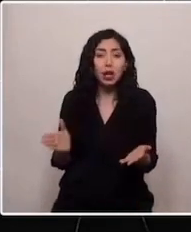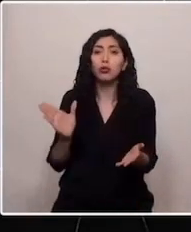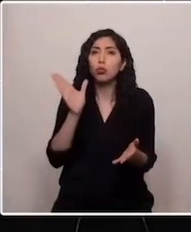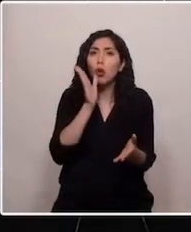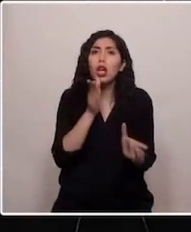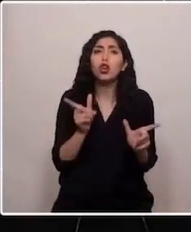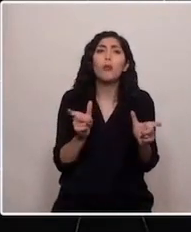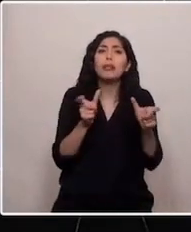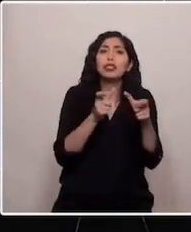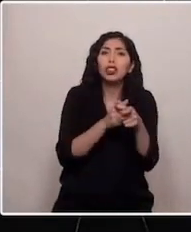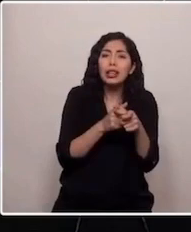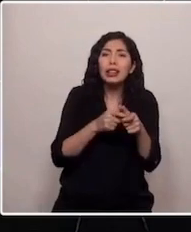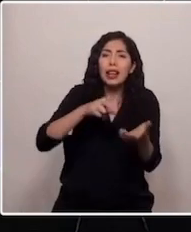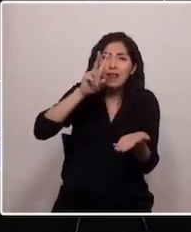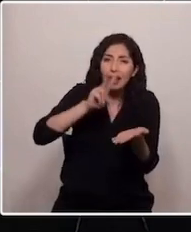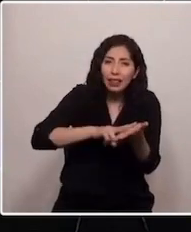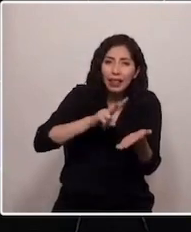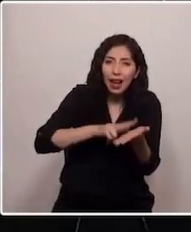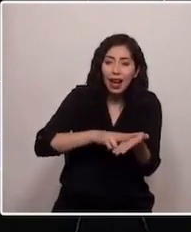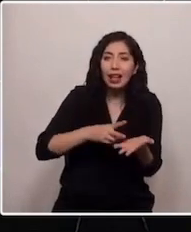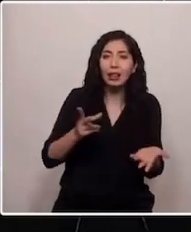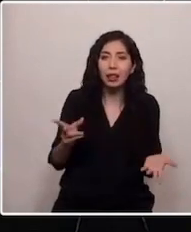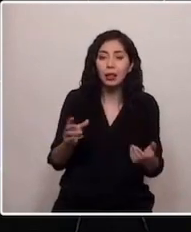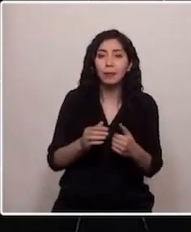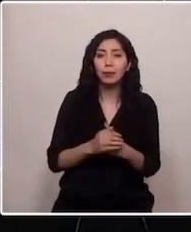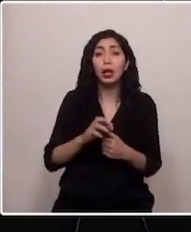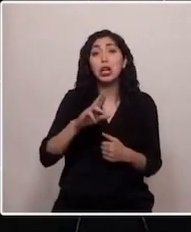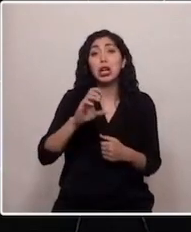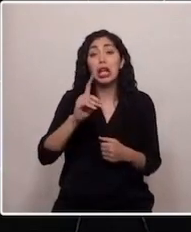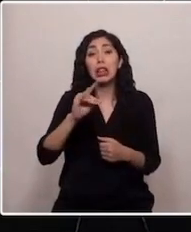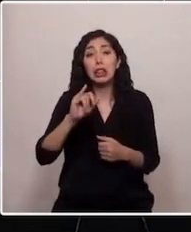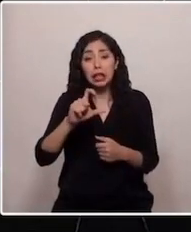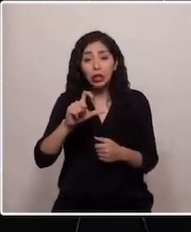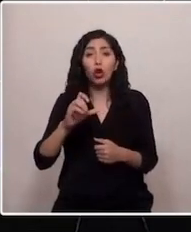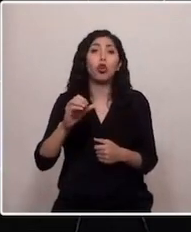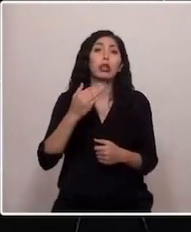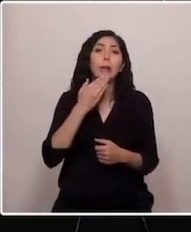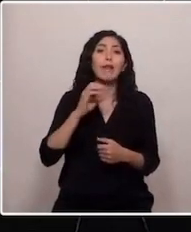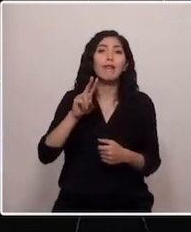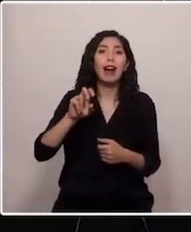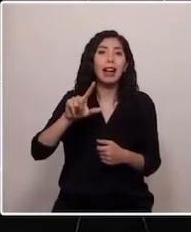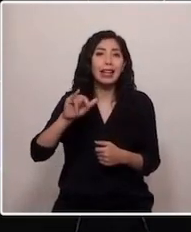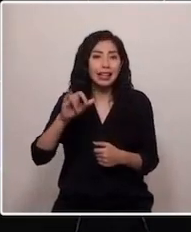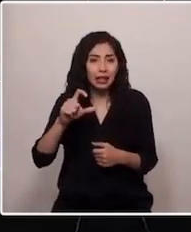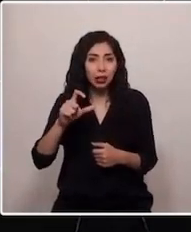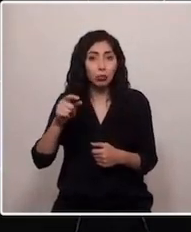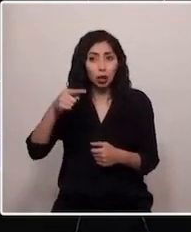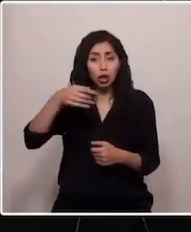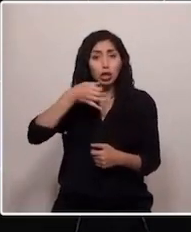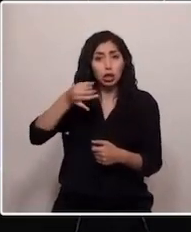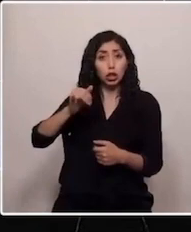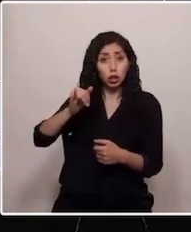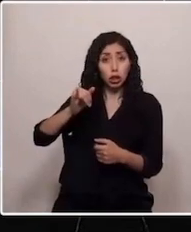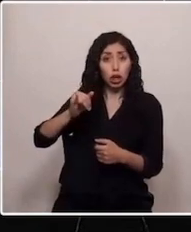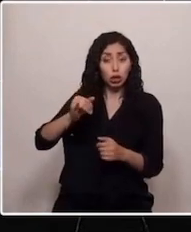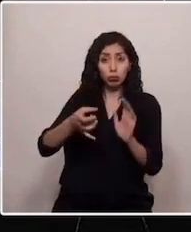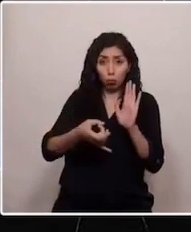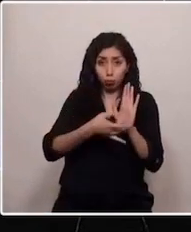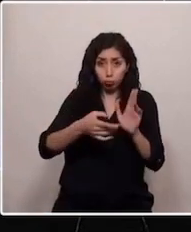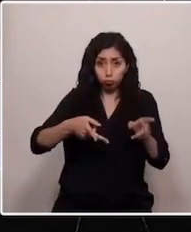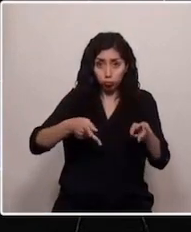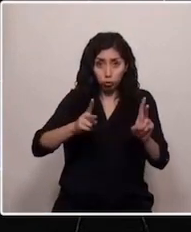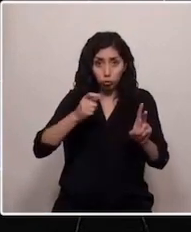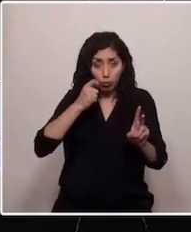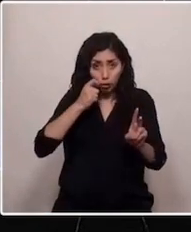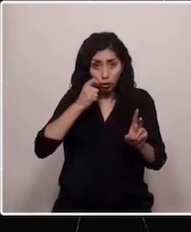verdad como la comisión rettig y valech por ejemplo para decir que si el que niega los hechos de violación es derecho humano ante el 11-s primer 76 el 10 de